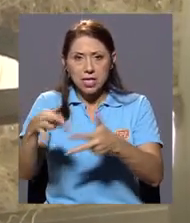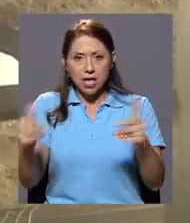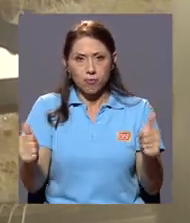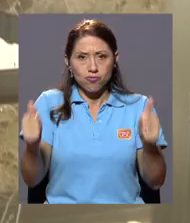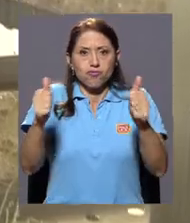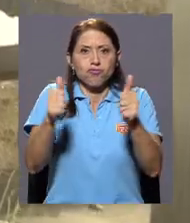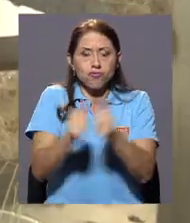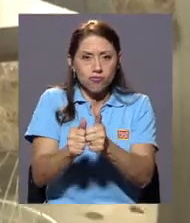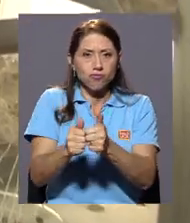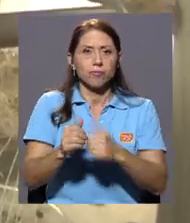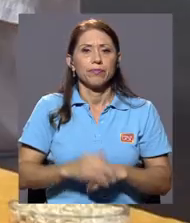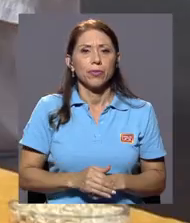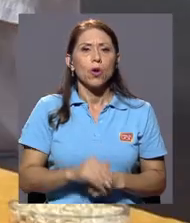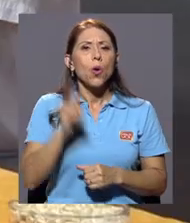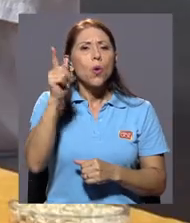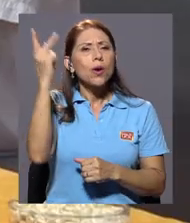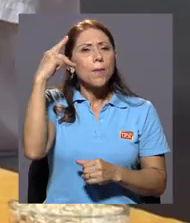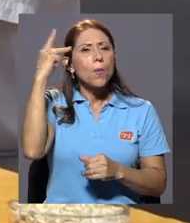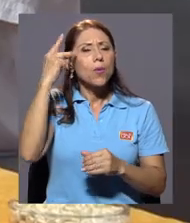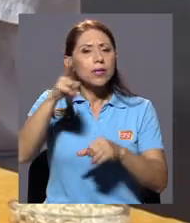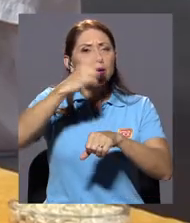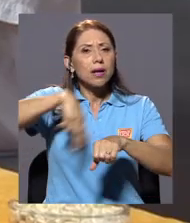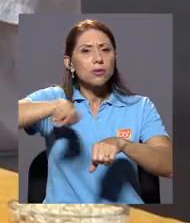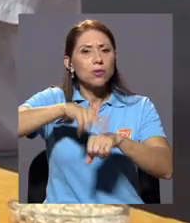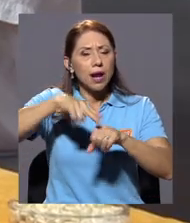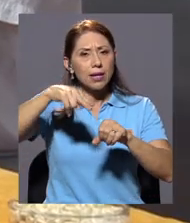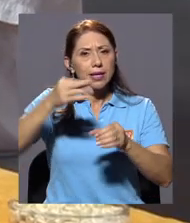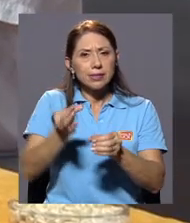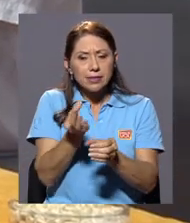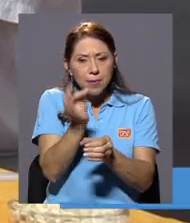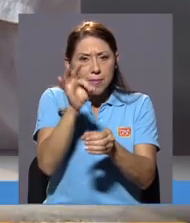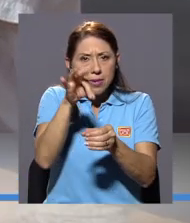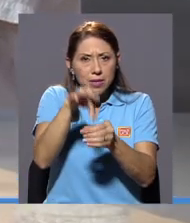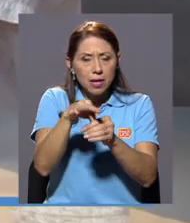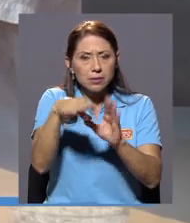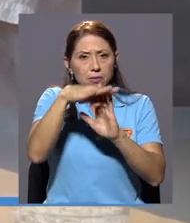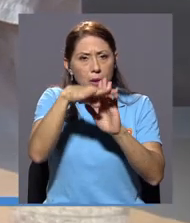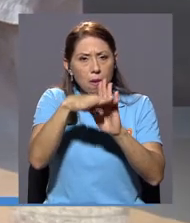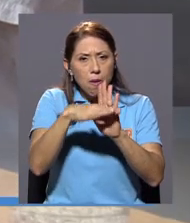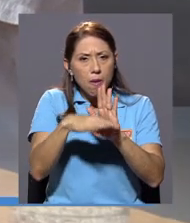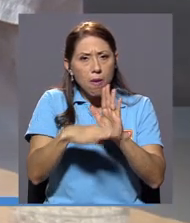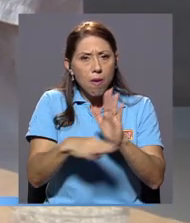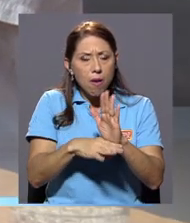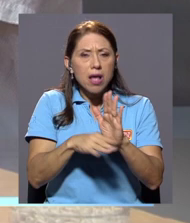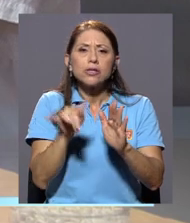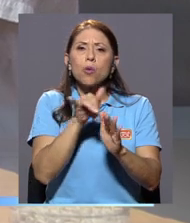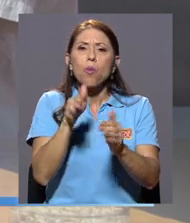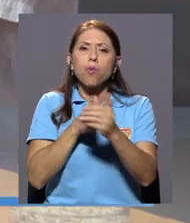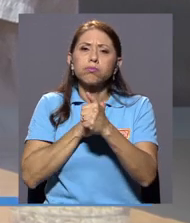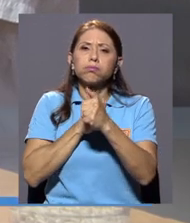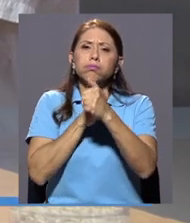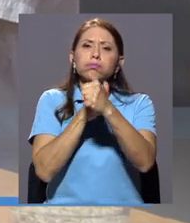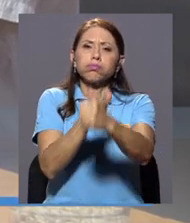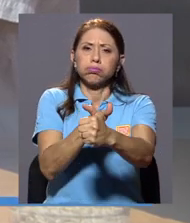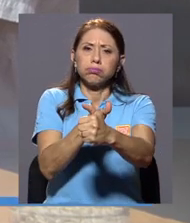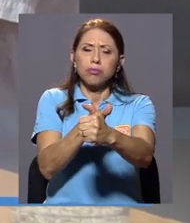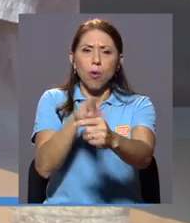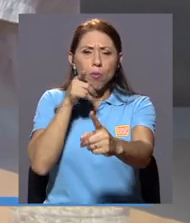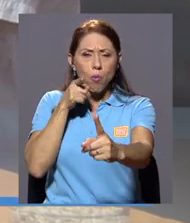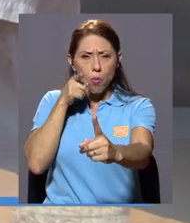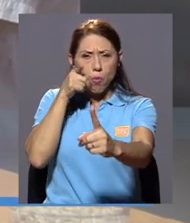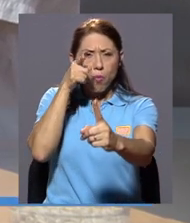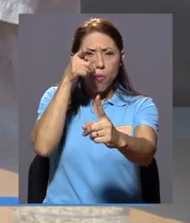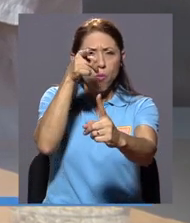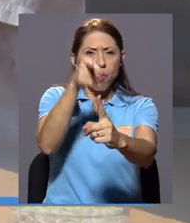costarricense. Una política nacional de semillas viene entonces a orientar, a tener una guía, a darle un norte